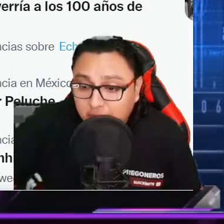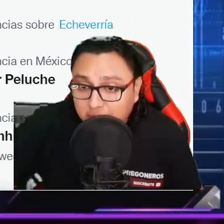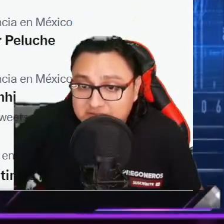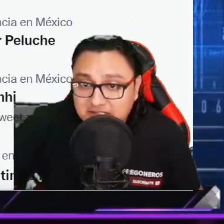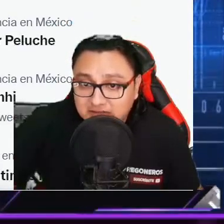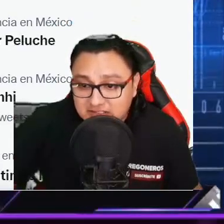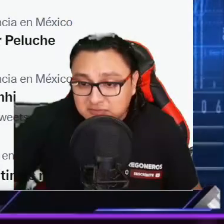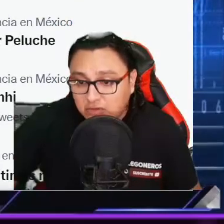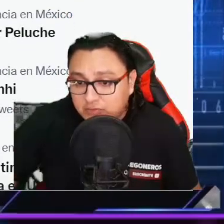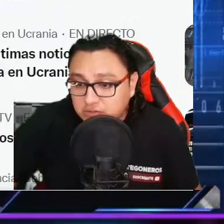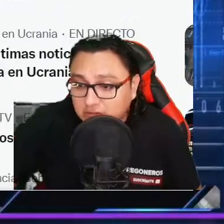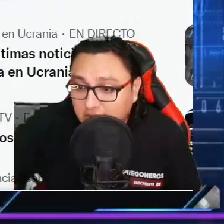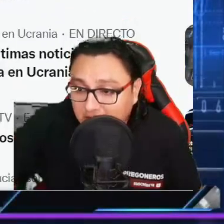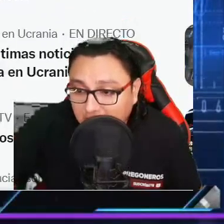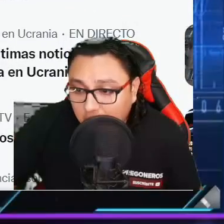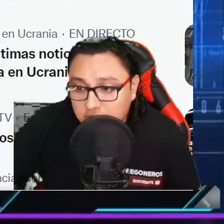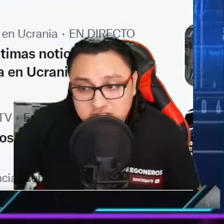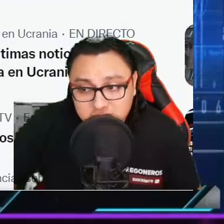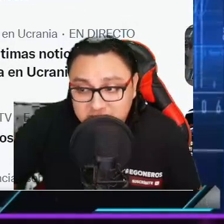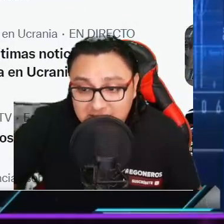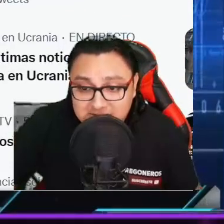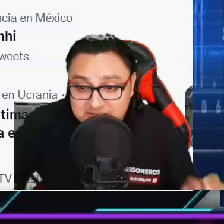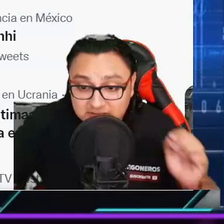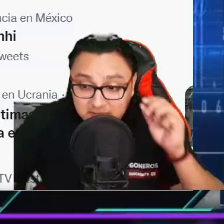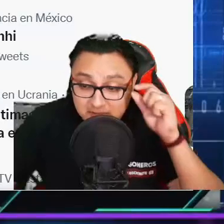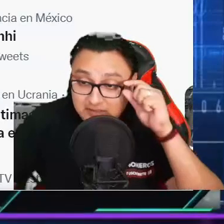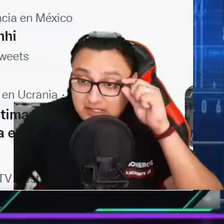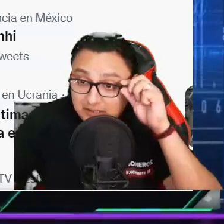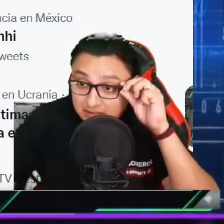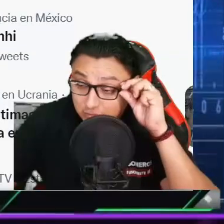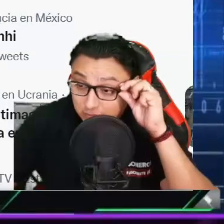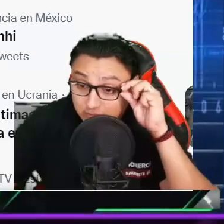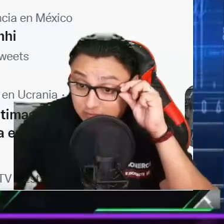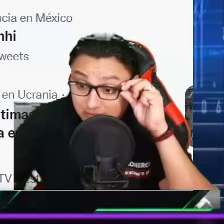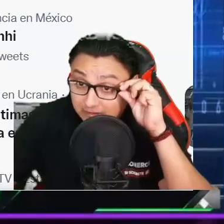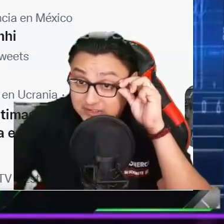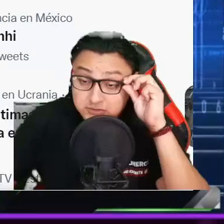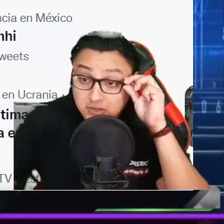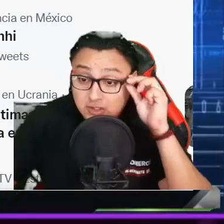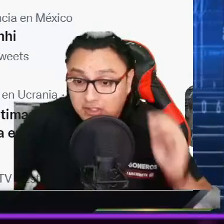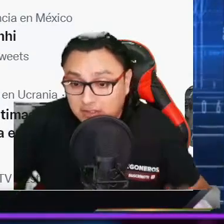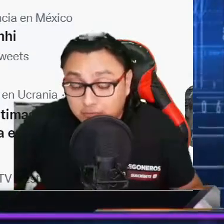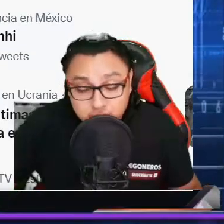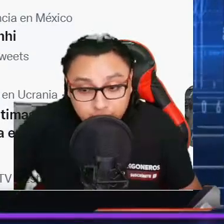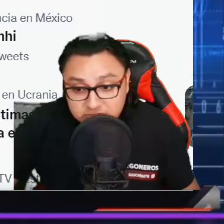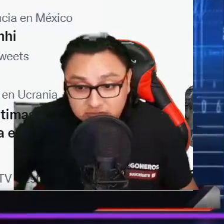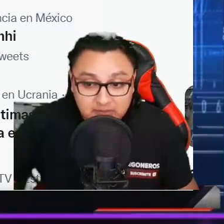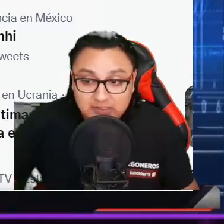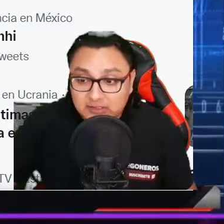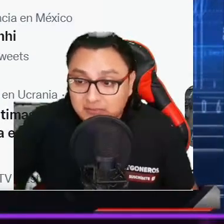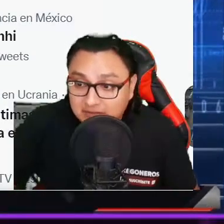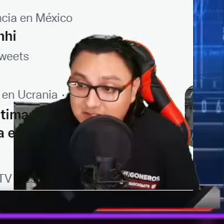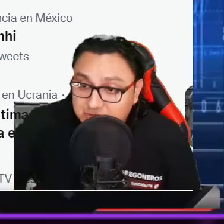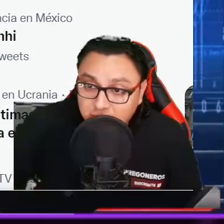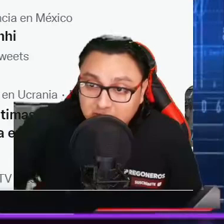El propio presidente Andrés Manuel López Obrador aclaró muchas cosas de este tema de Alejandro Moreno Cárdenas. Por supuesto, también